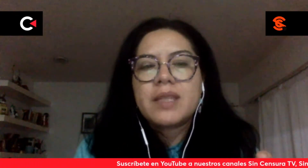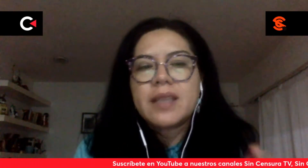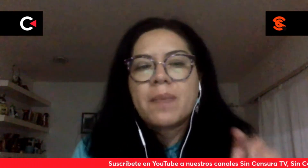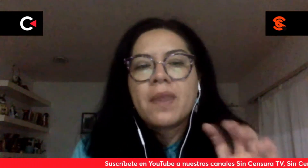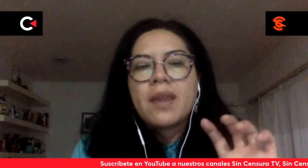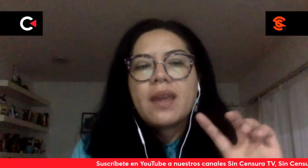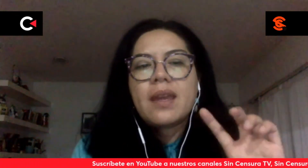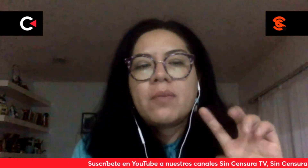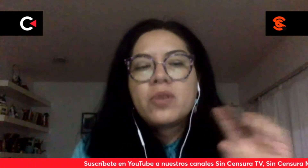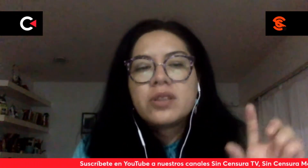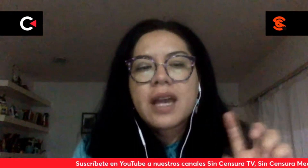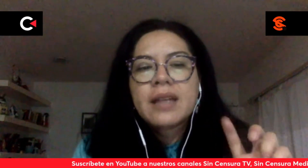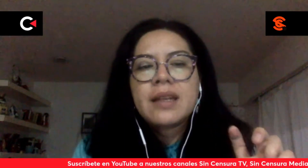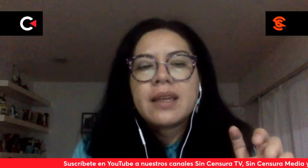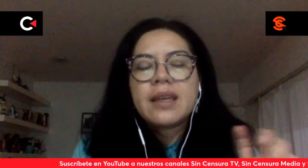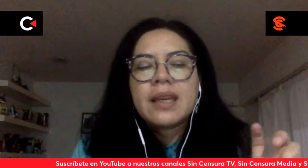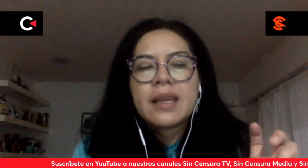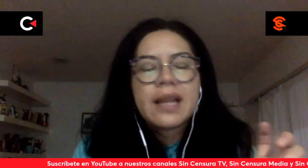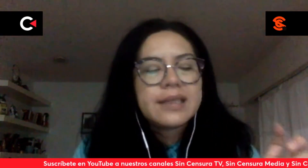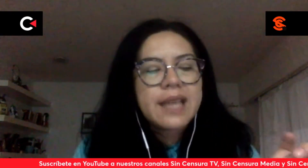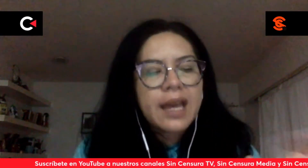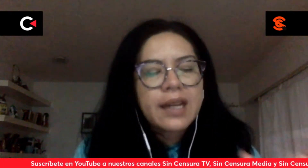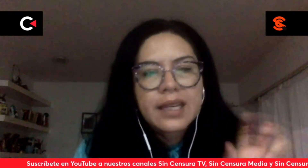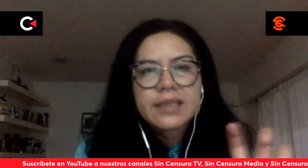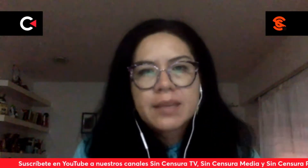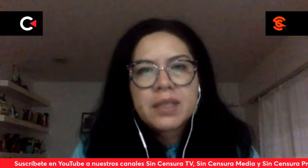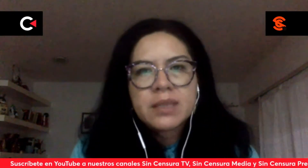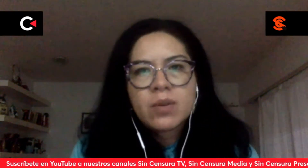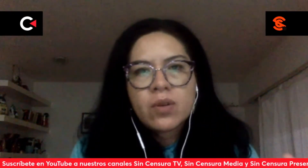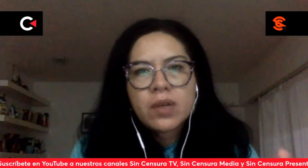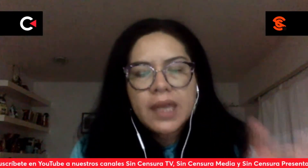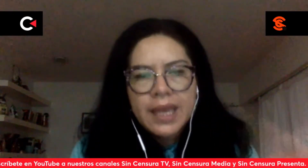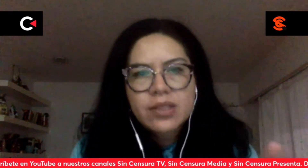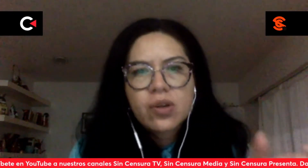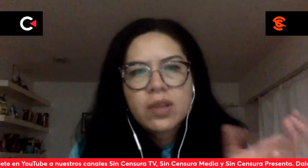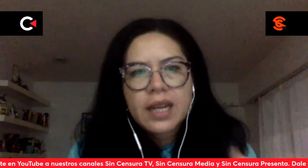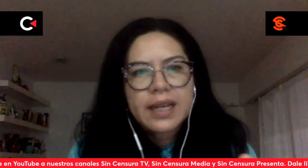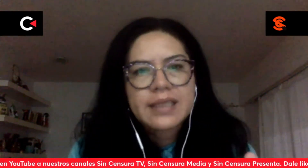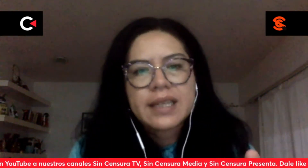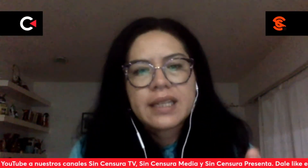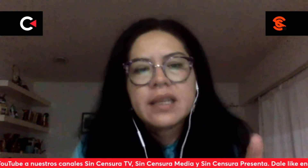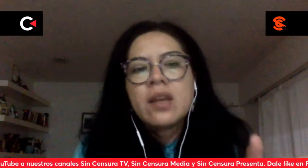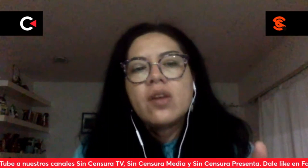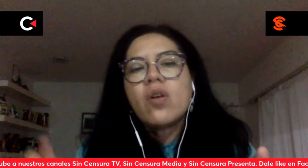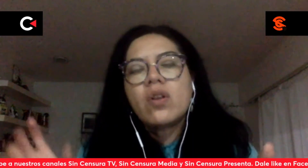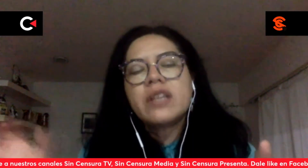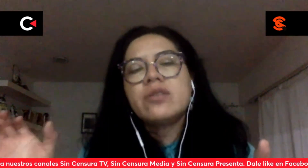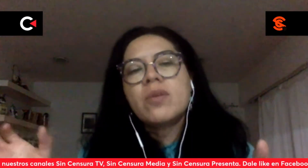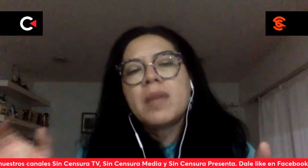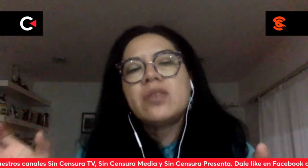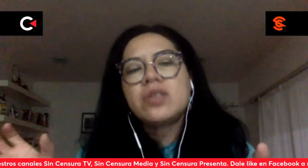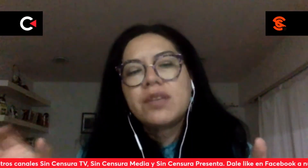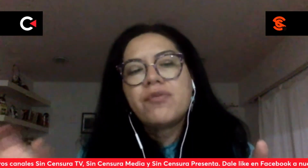perder de vista, buscan enlazar este mismo hecho de la Casa Gris con lo que